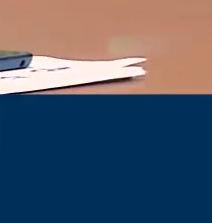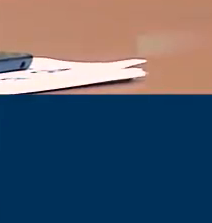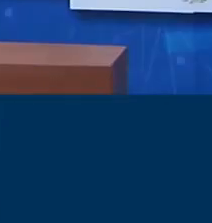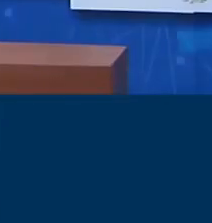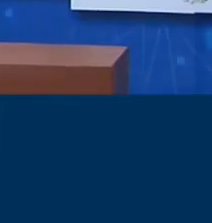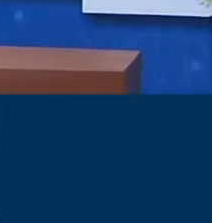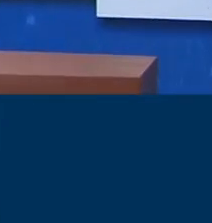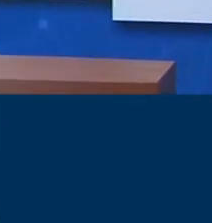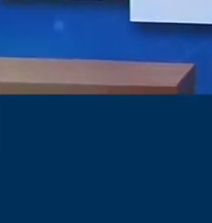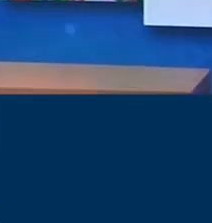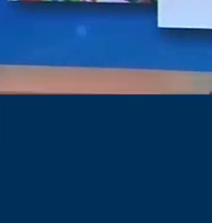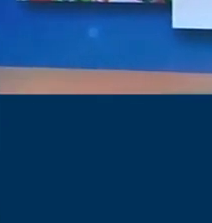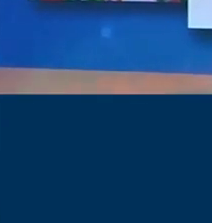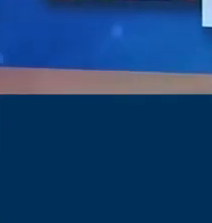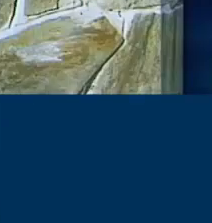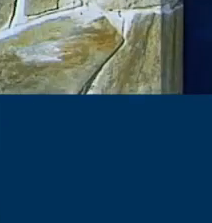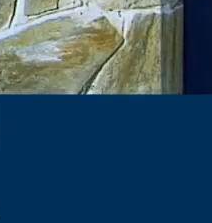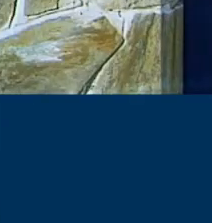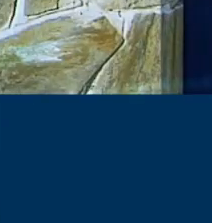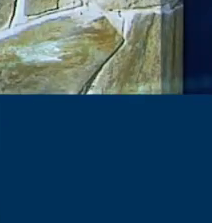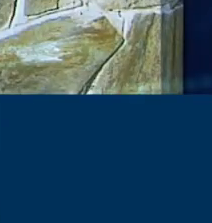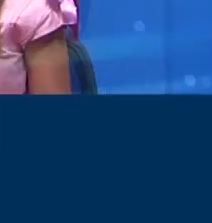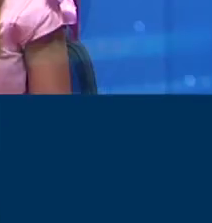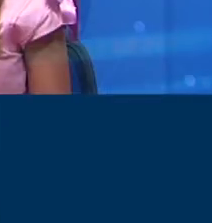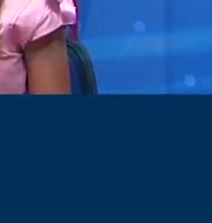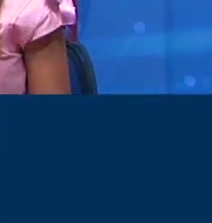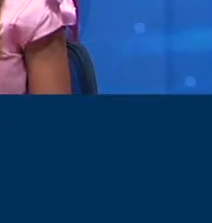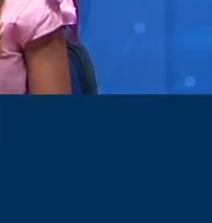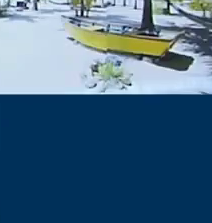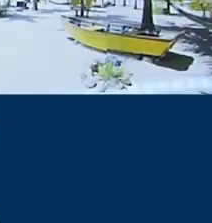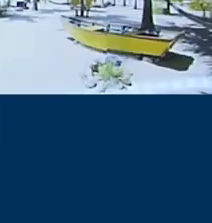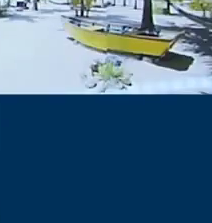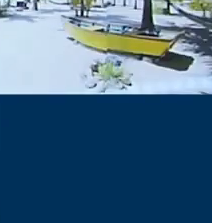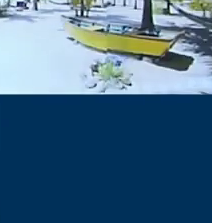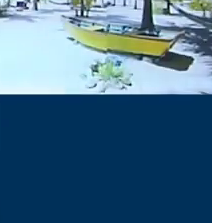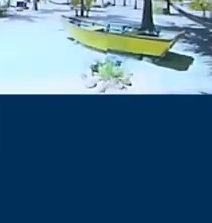Yucatán te informa, de lunes a viernes, 3 de la tarde, con Liv de Nojeda.